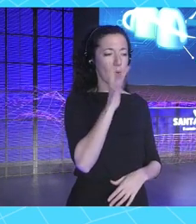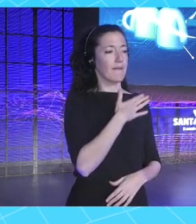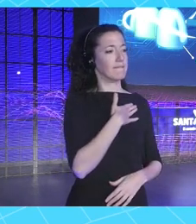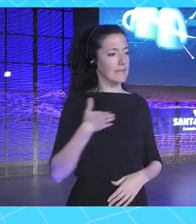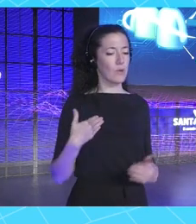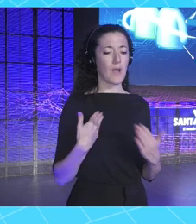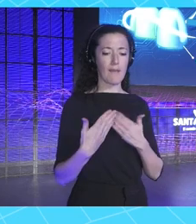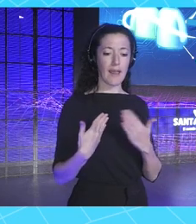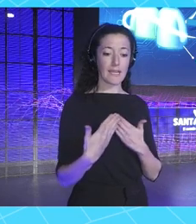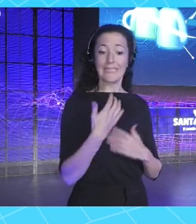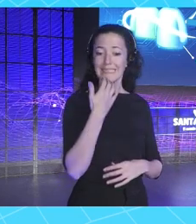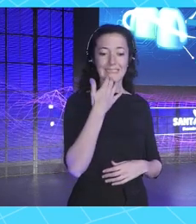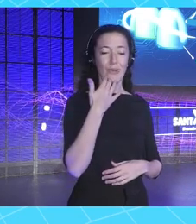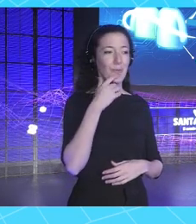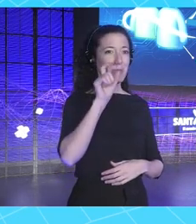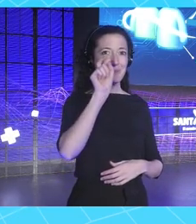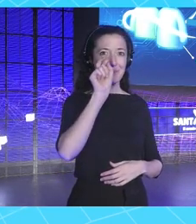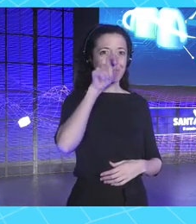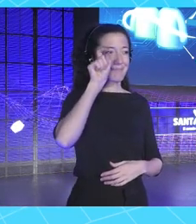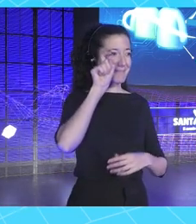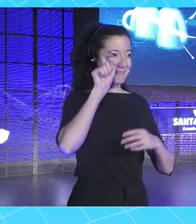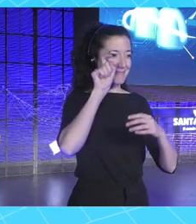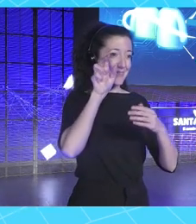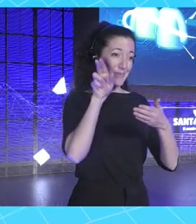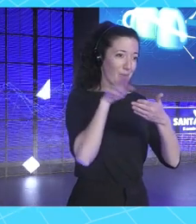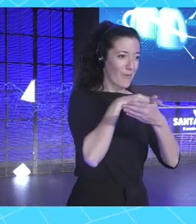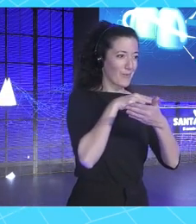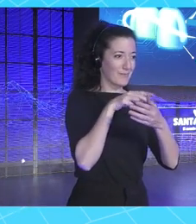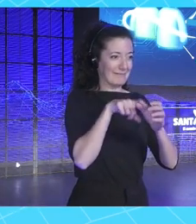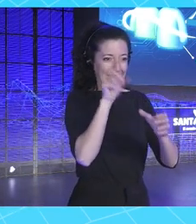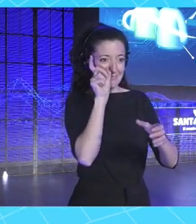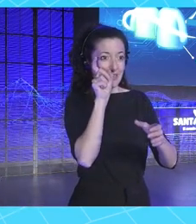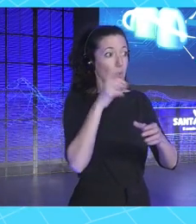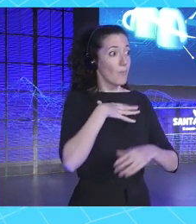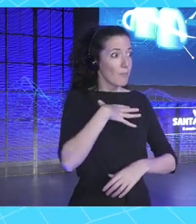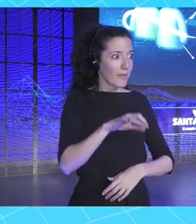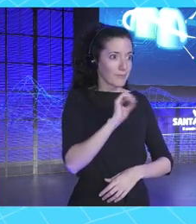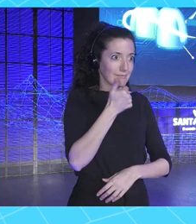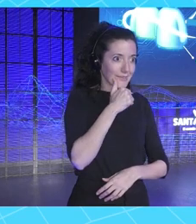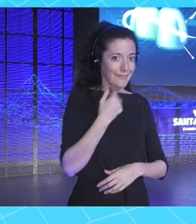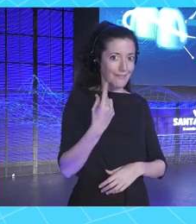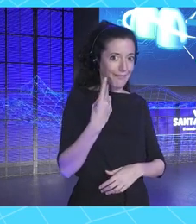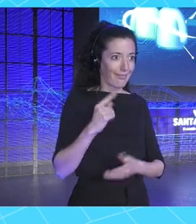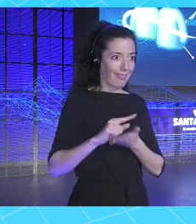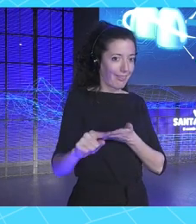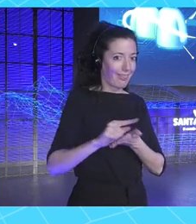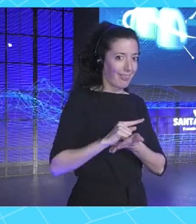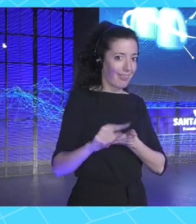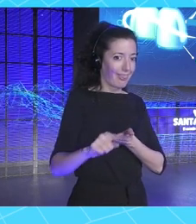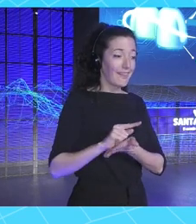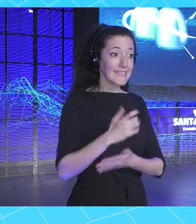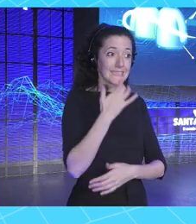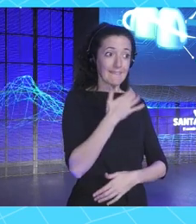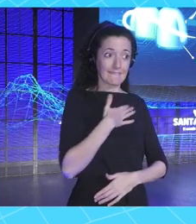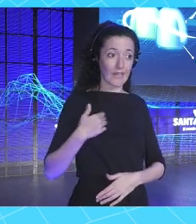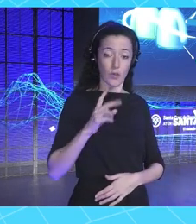hablar y si no quiero hablar me ponía offline y podía hablar con una amiga o un amigo offline y si quería hablar con alguien y no me contestaba enviaba un